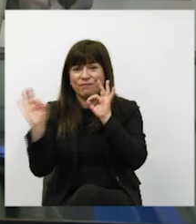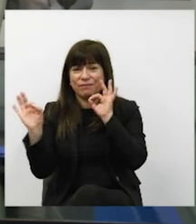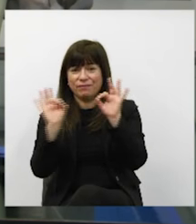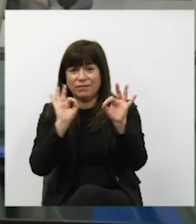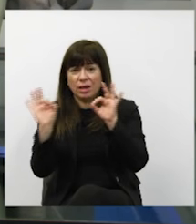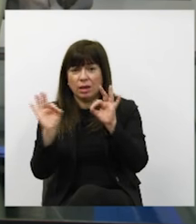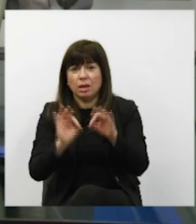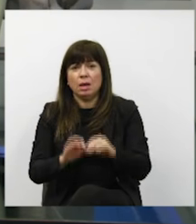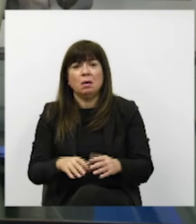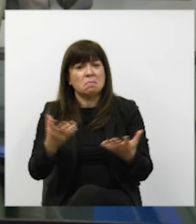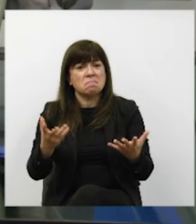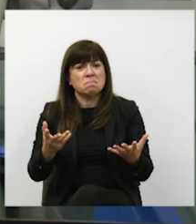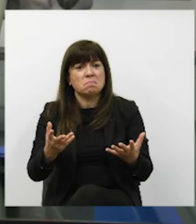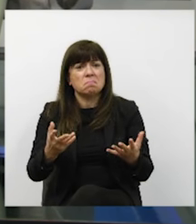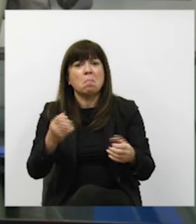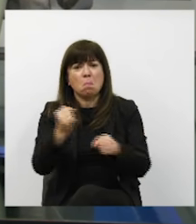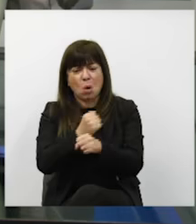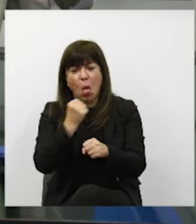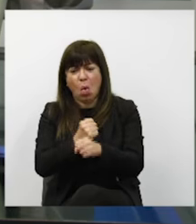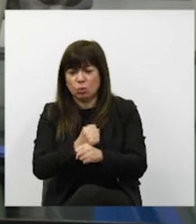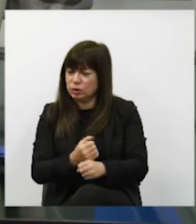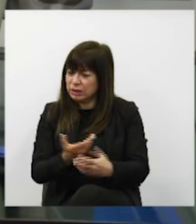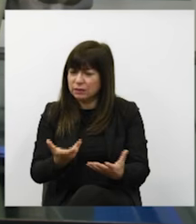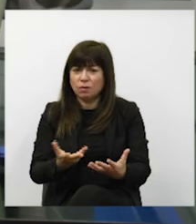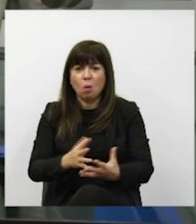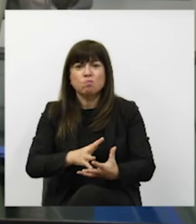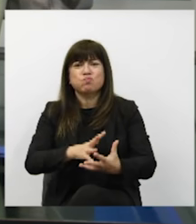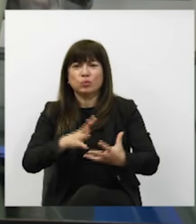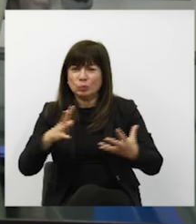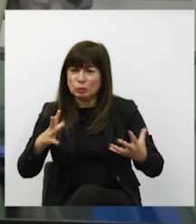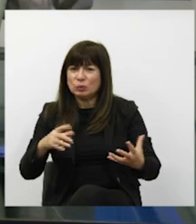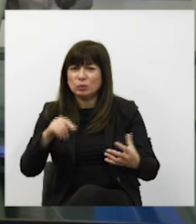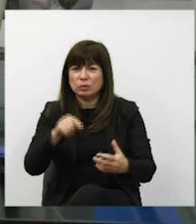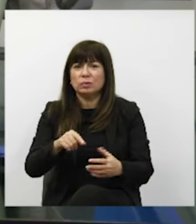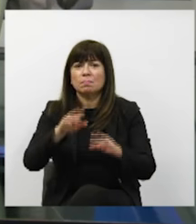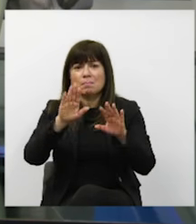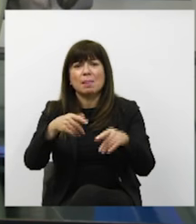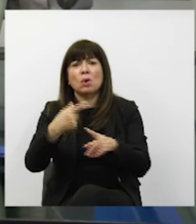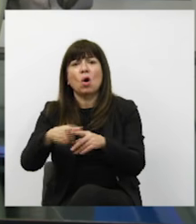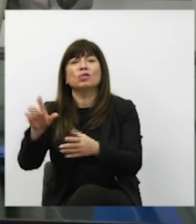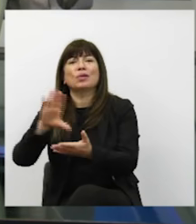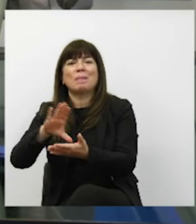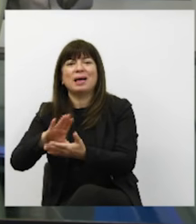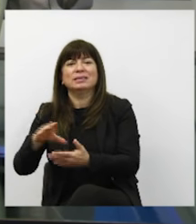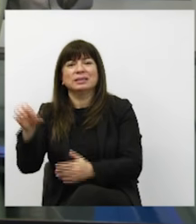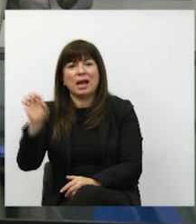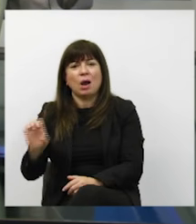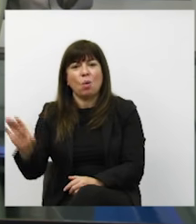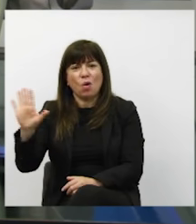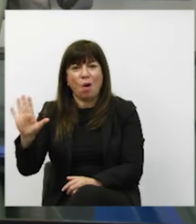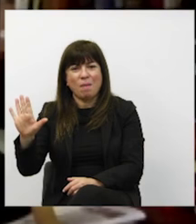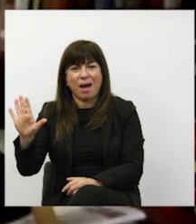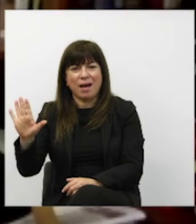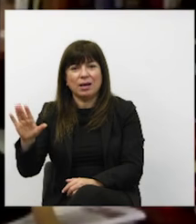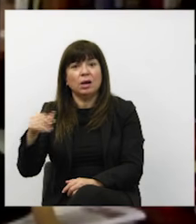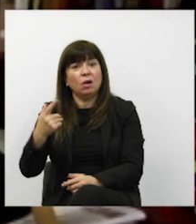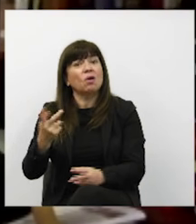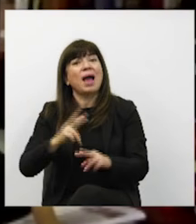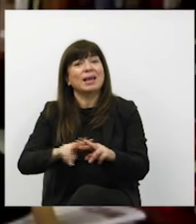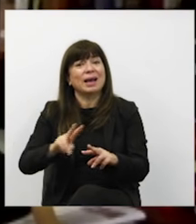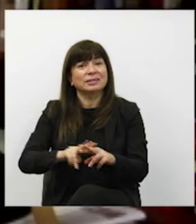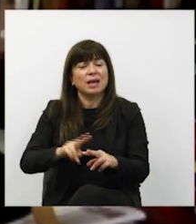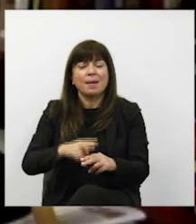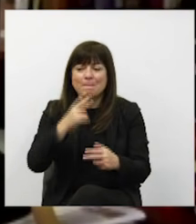en Milán, en Chicago y en Liverpool, en Inglaterra. Y hay muchas firmas así. Y lo que hay que